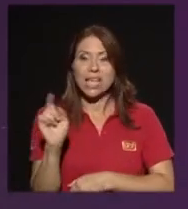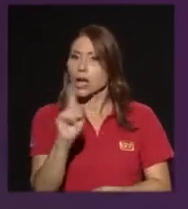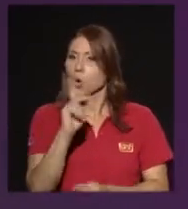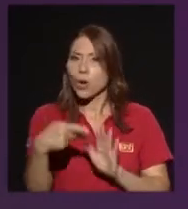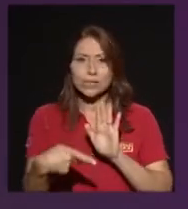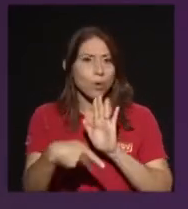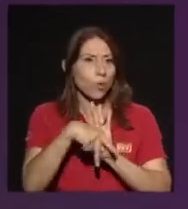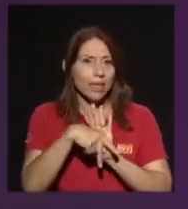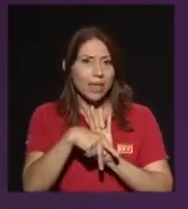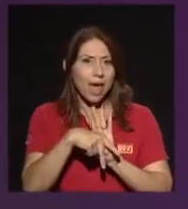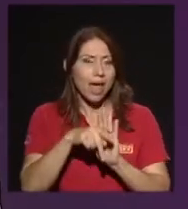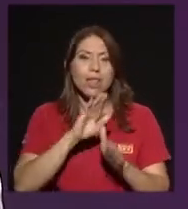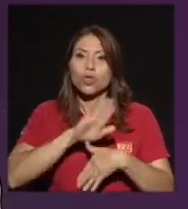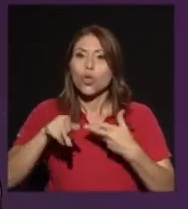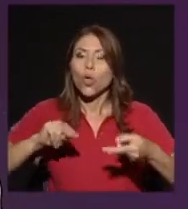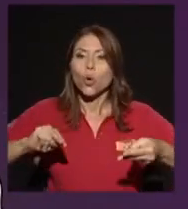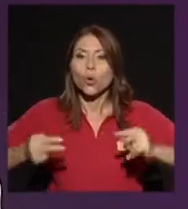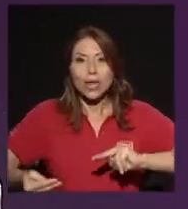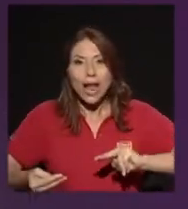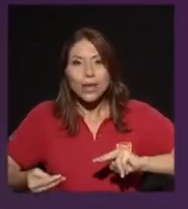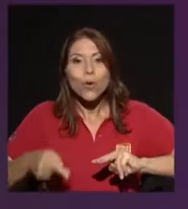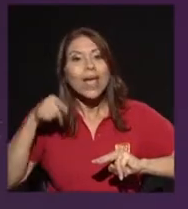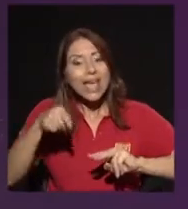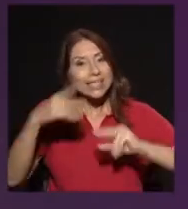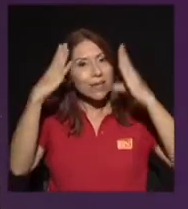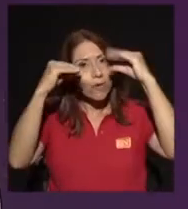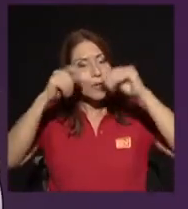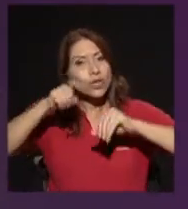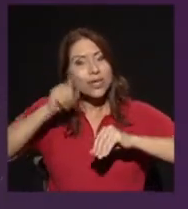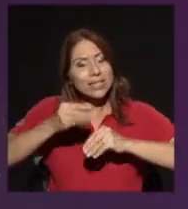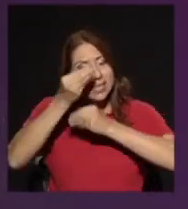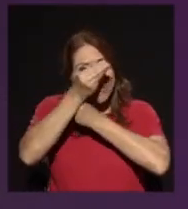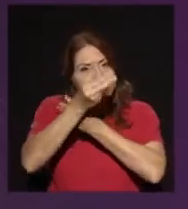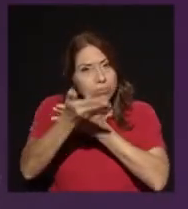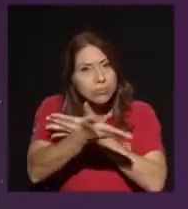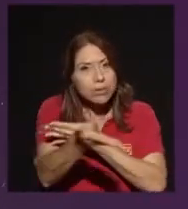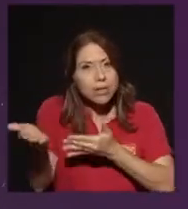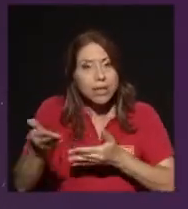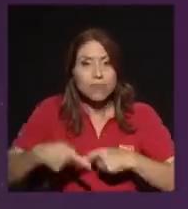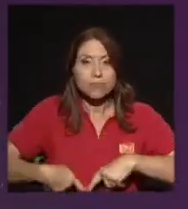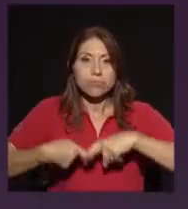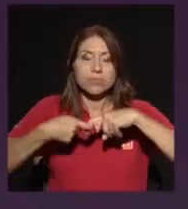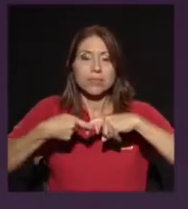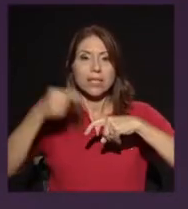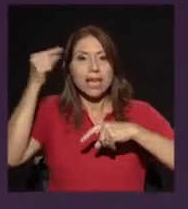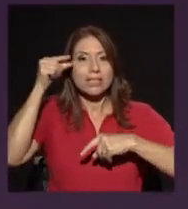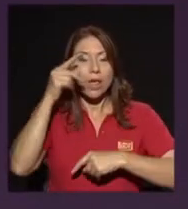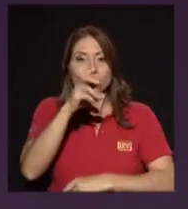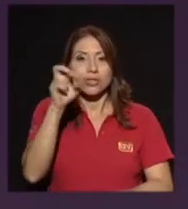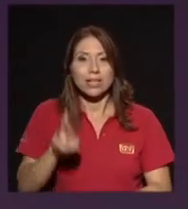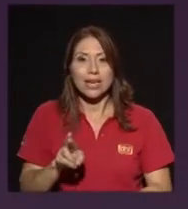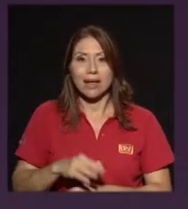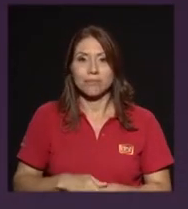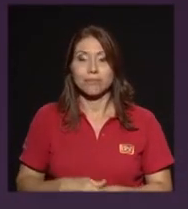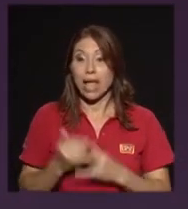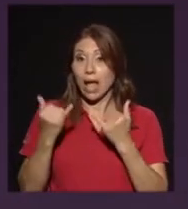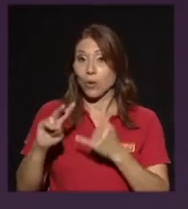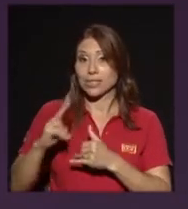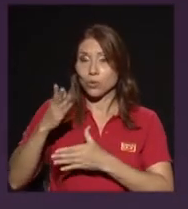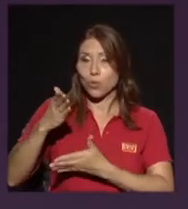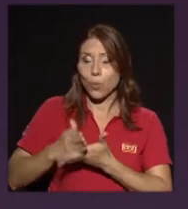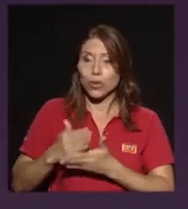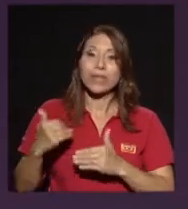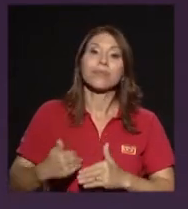lo contrario, la información hay que distribuirla, y este es un gran pendiente del Estado de Costa Rica. Vamos a un segundo corte, y en